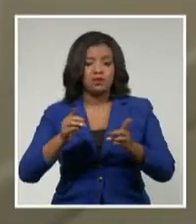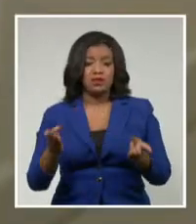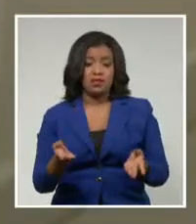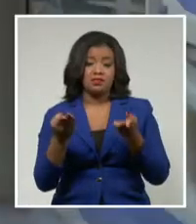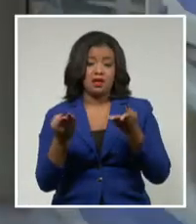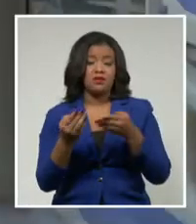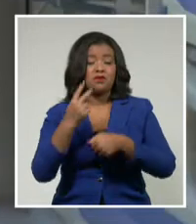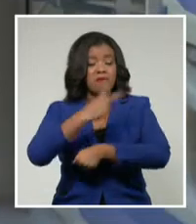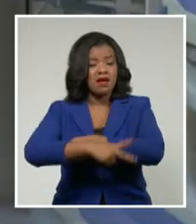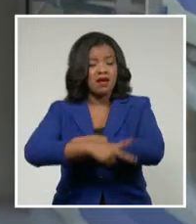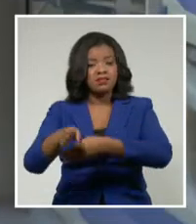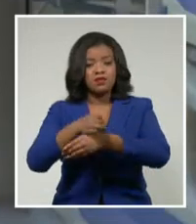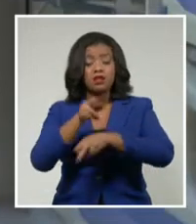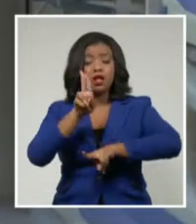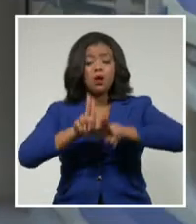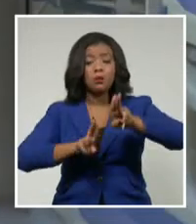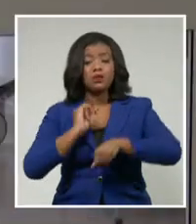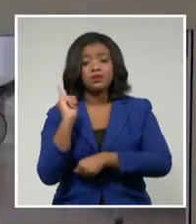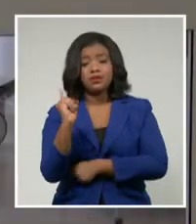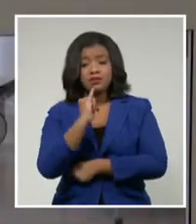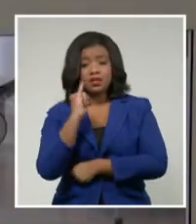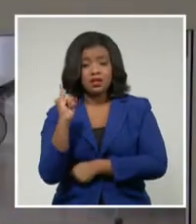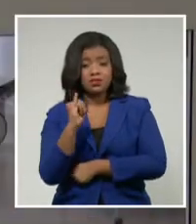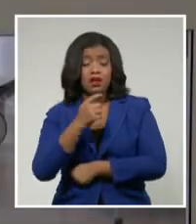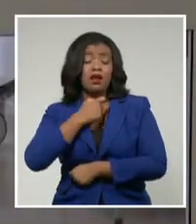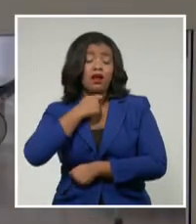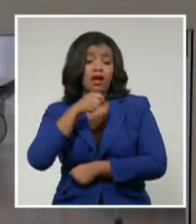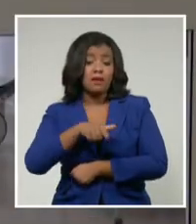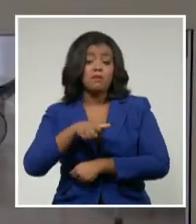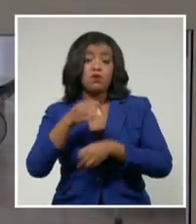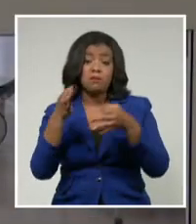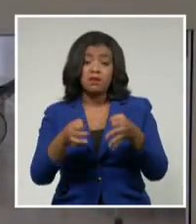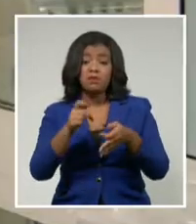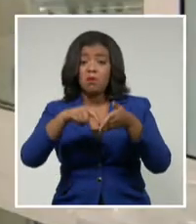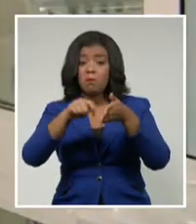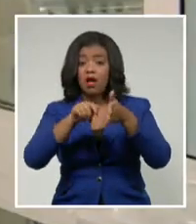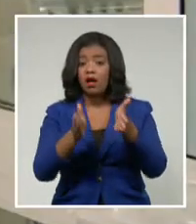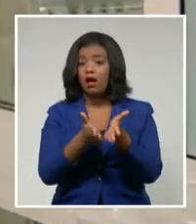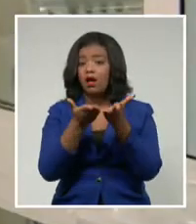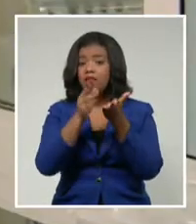acordados internacionalmente, tales como la Agenda 2030 para el